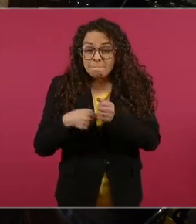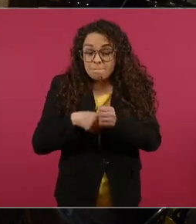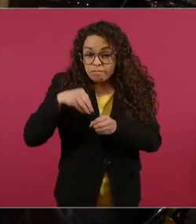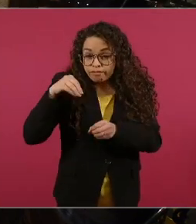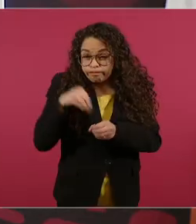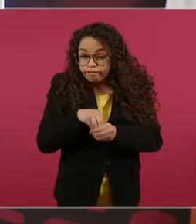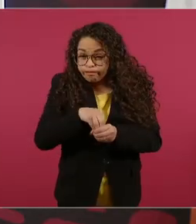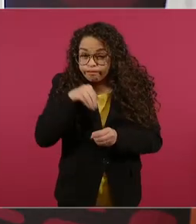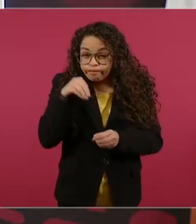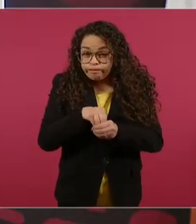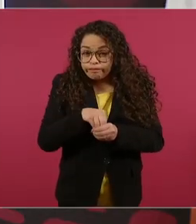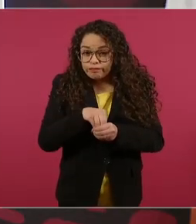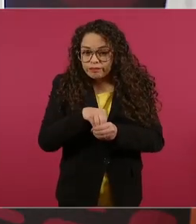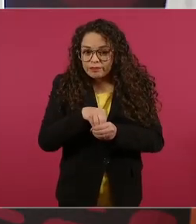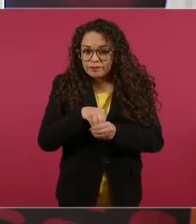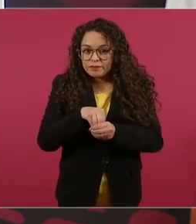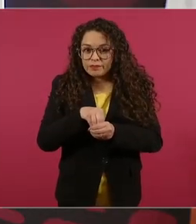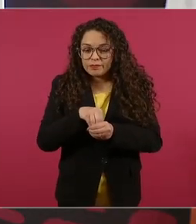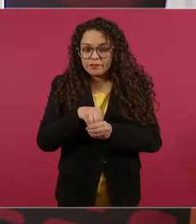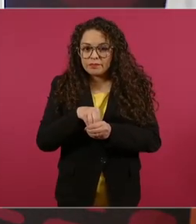Entonces, mientras eso